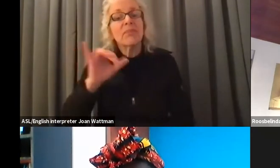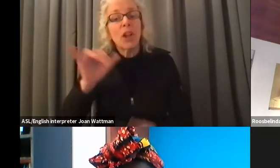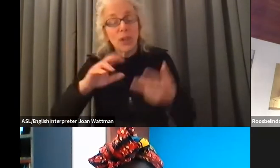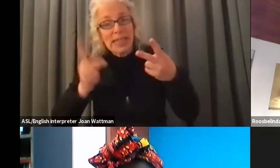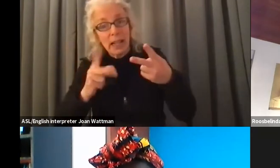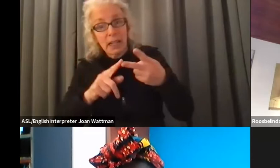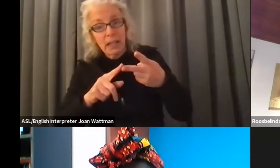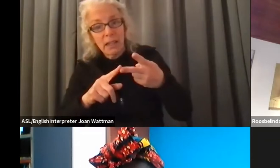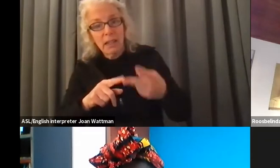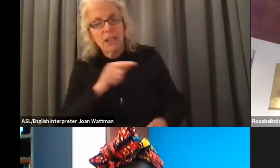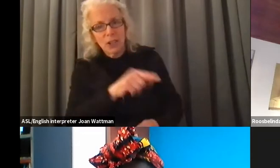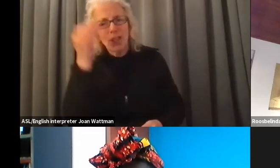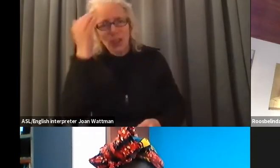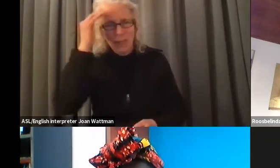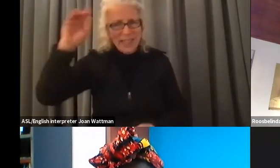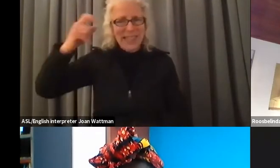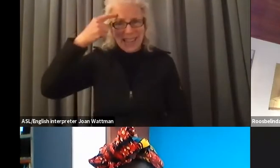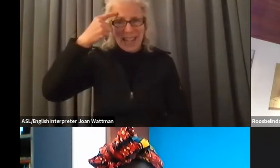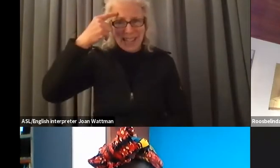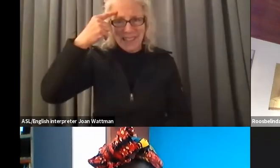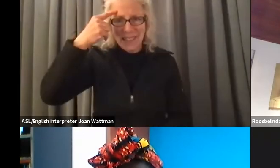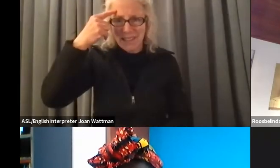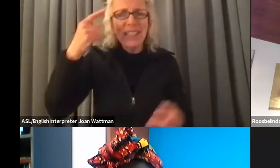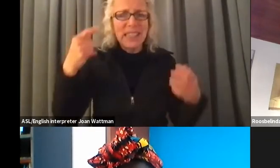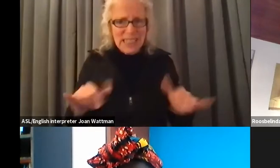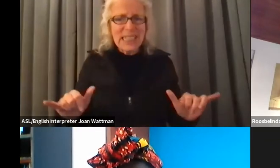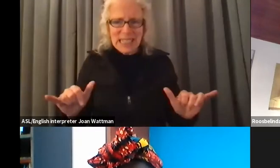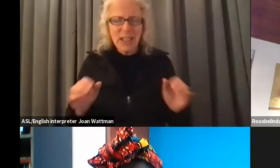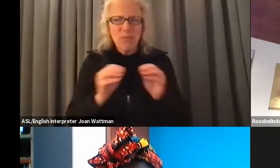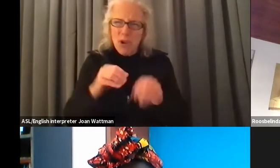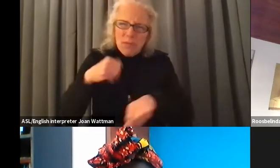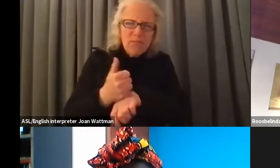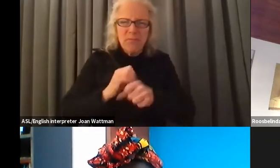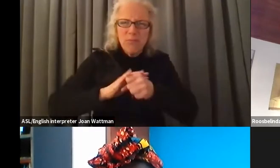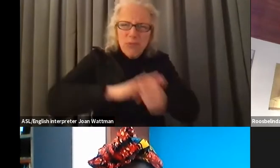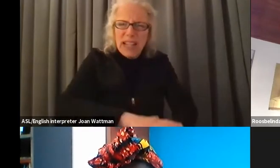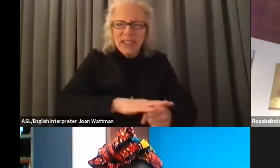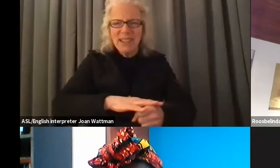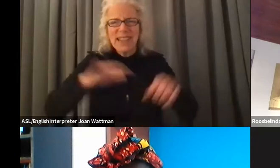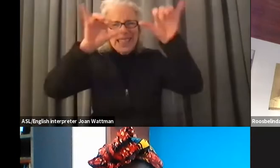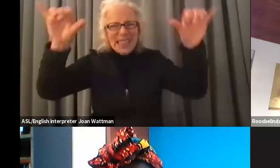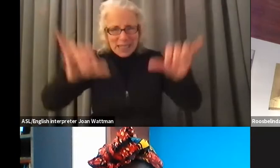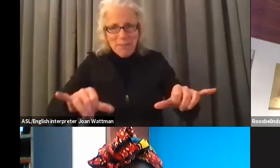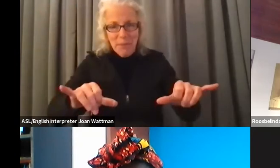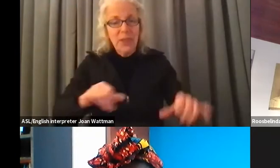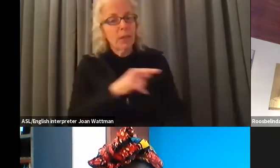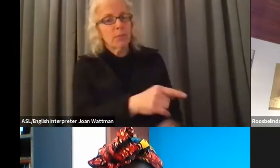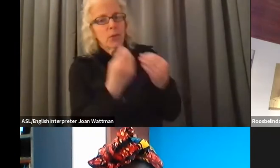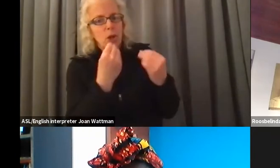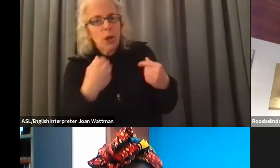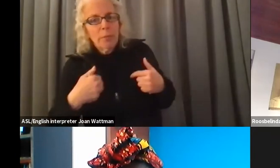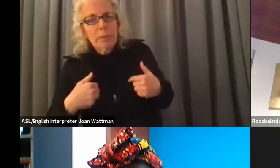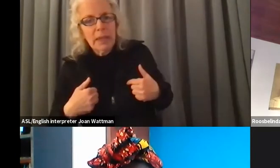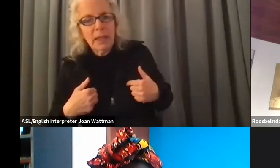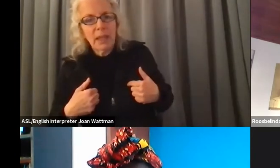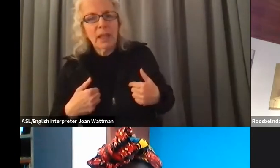y perpetuación de los sistemas de opresión, Francia me ha enseñado la importancia de luchar a dos manos,